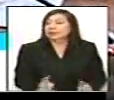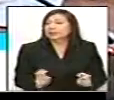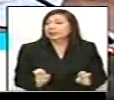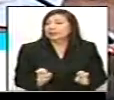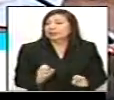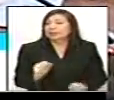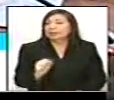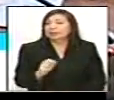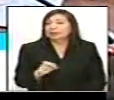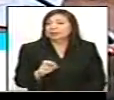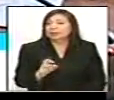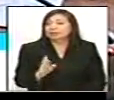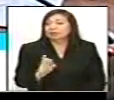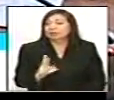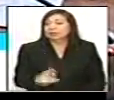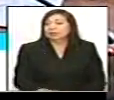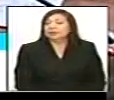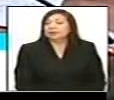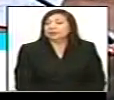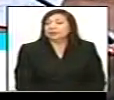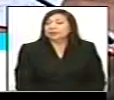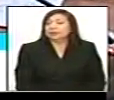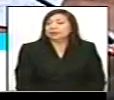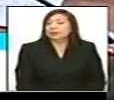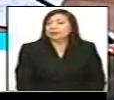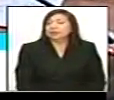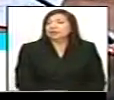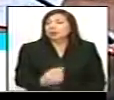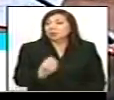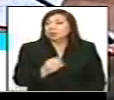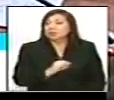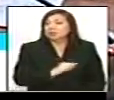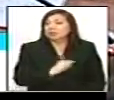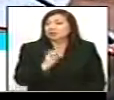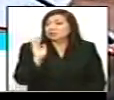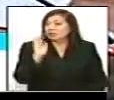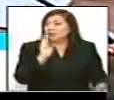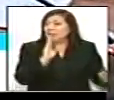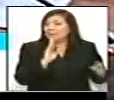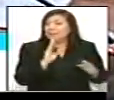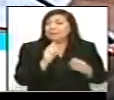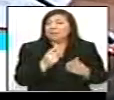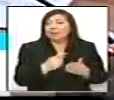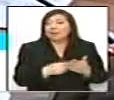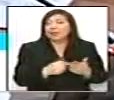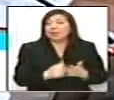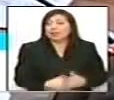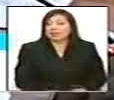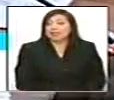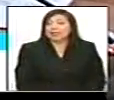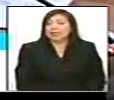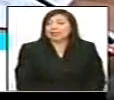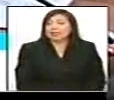de CERFOR. Realmente, lo que es como institución preocupa, porque